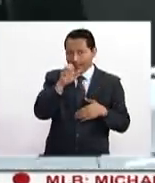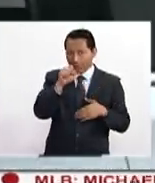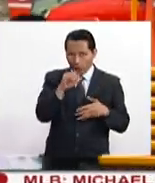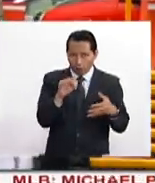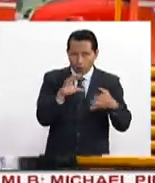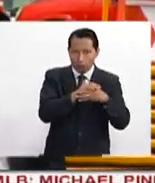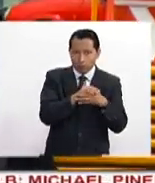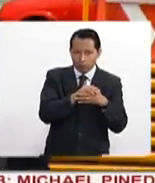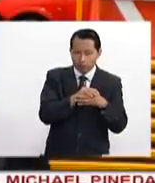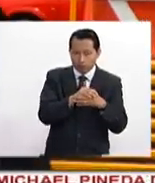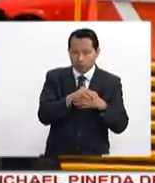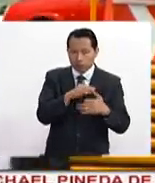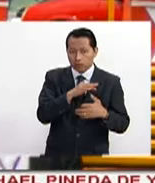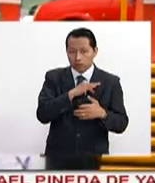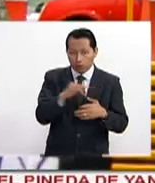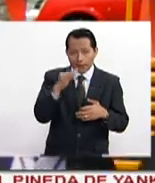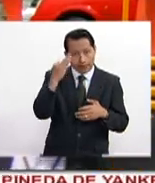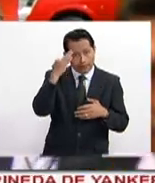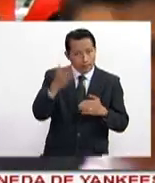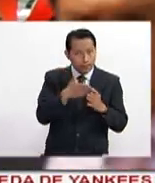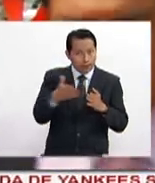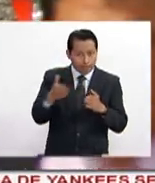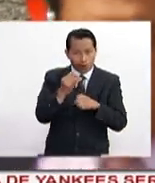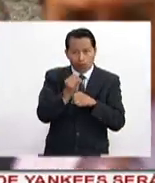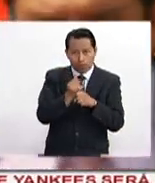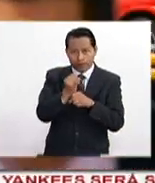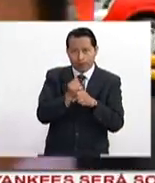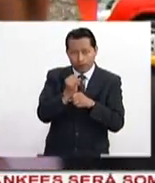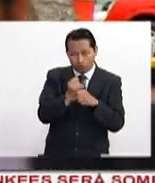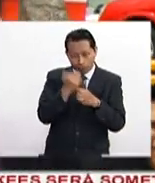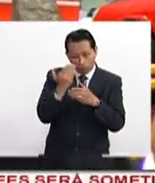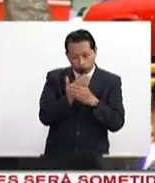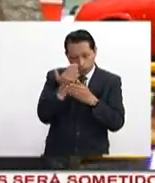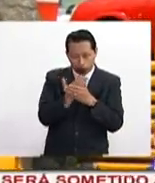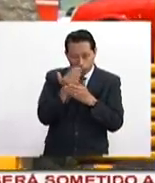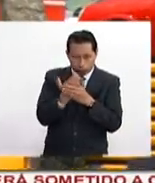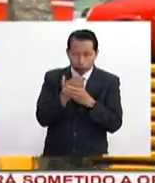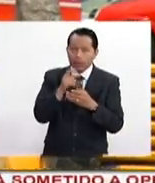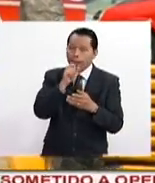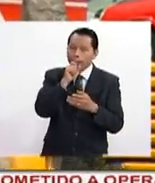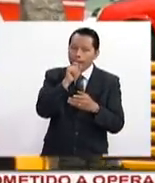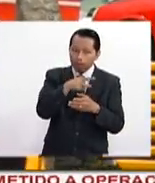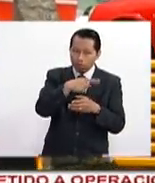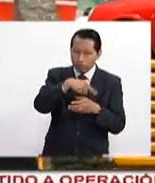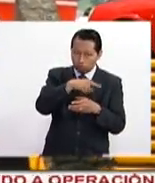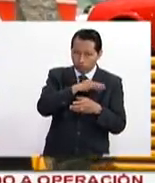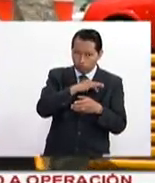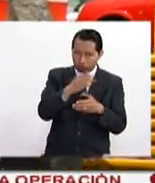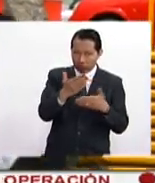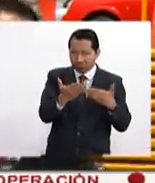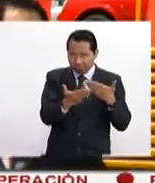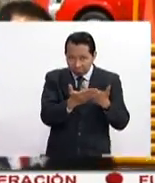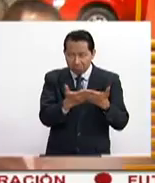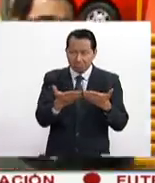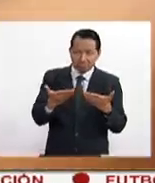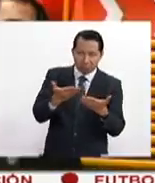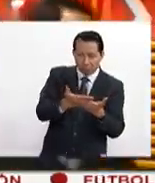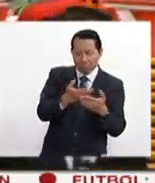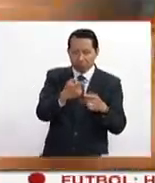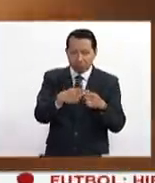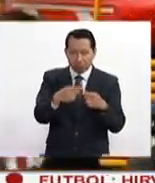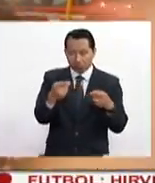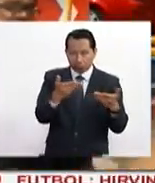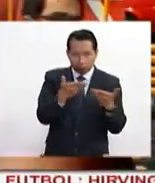da un periodo de investigación complementaria donde las partes nuevamente aportarán elementos o datos de prueba